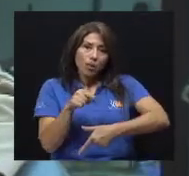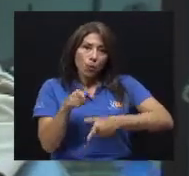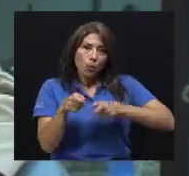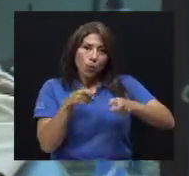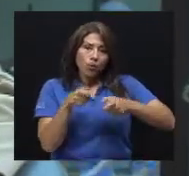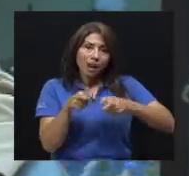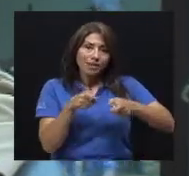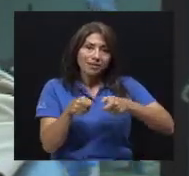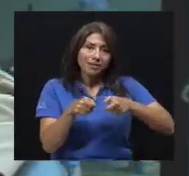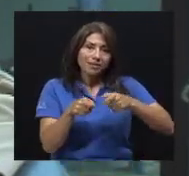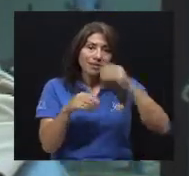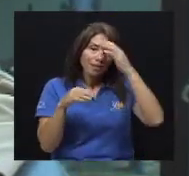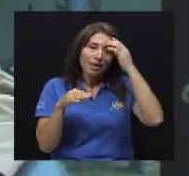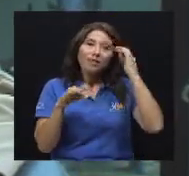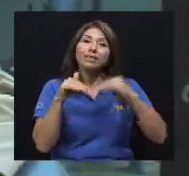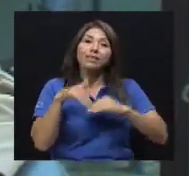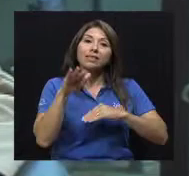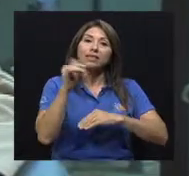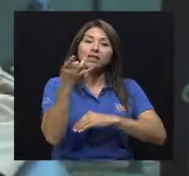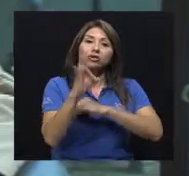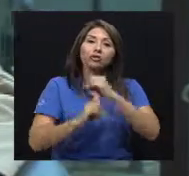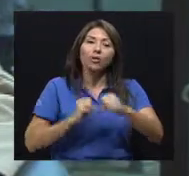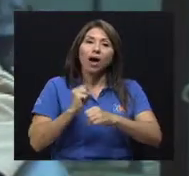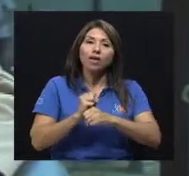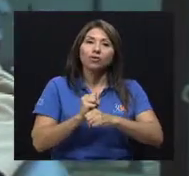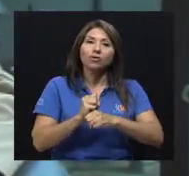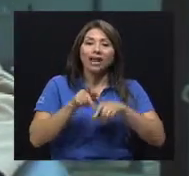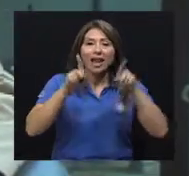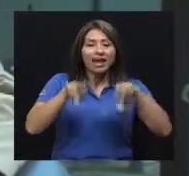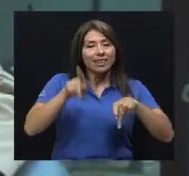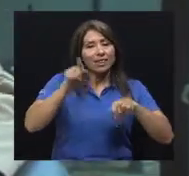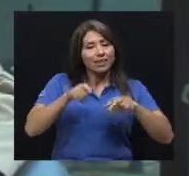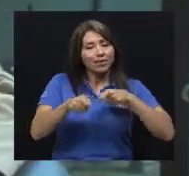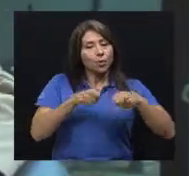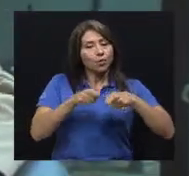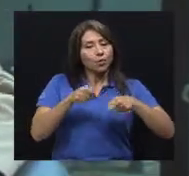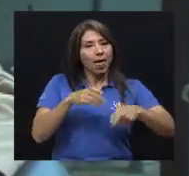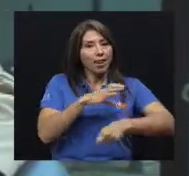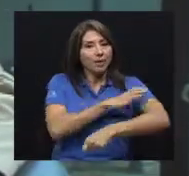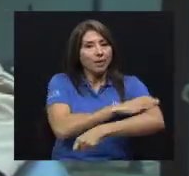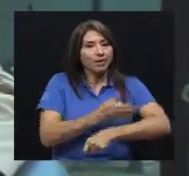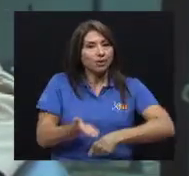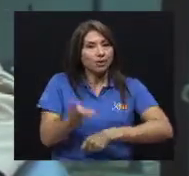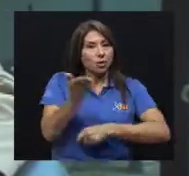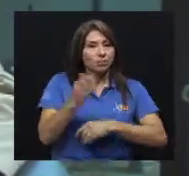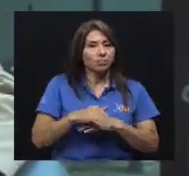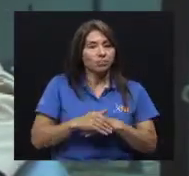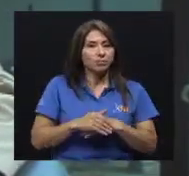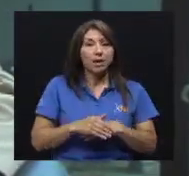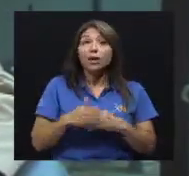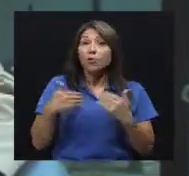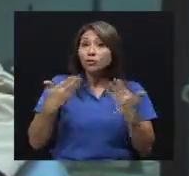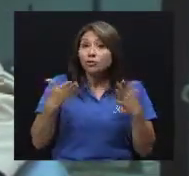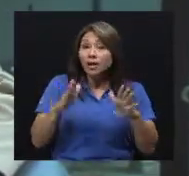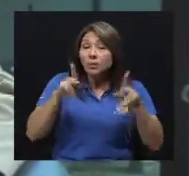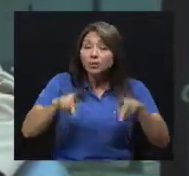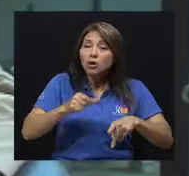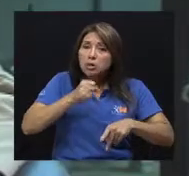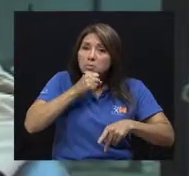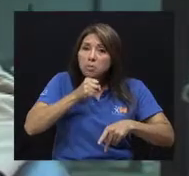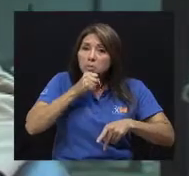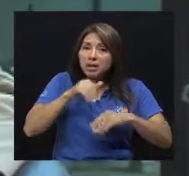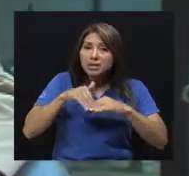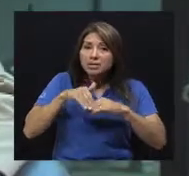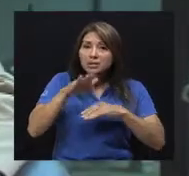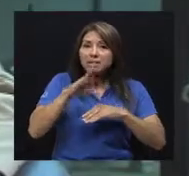15% de la gente tiene presión alta y tiene que estar controlada. Por encima de los 65 años, por la rigidez de las arterias, por el envejecimiento